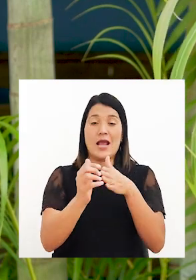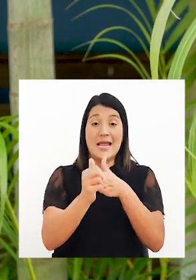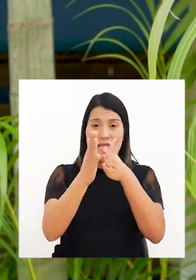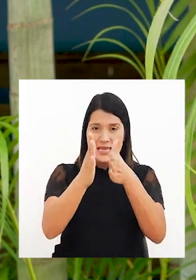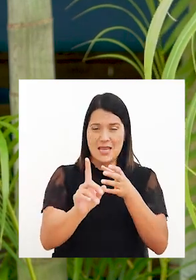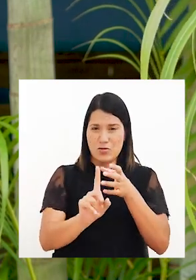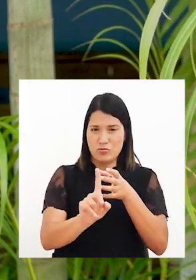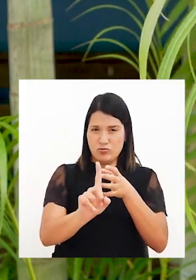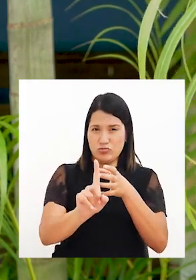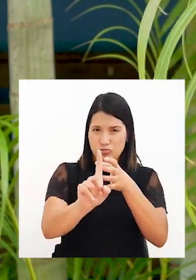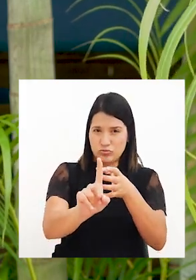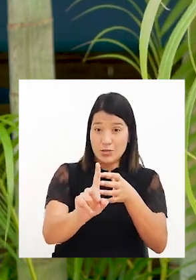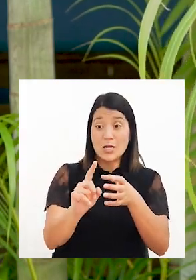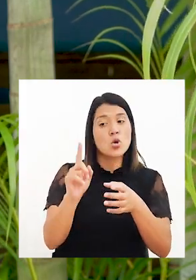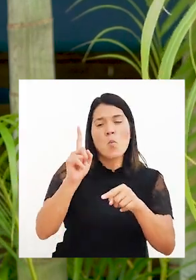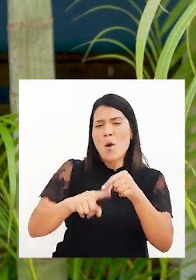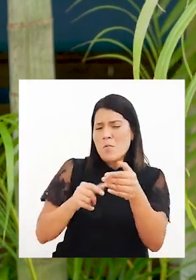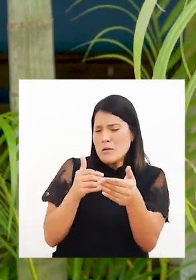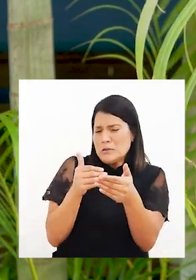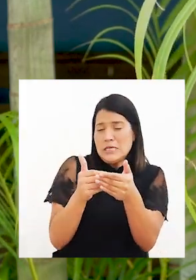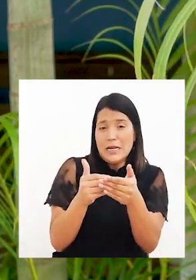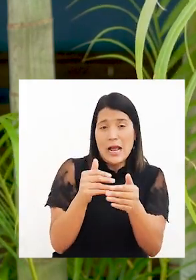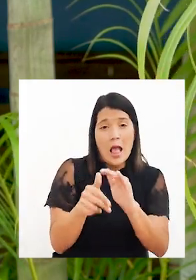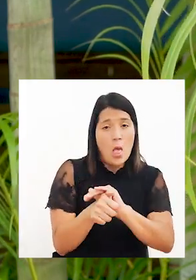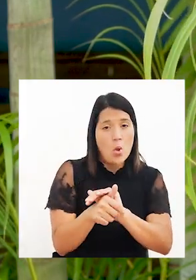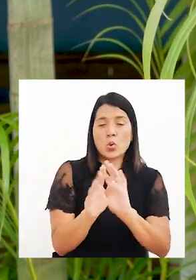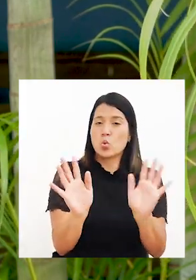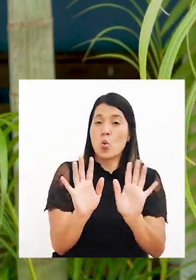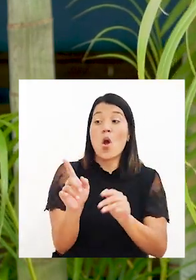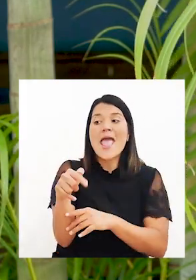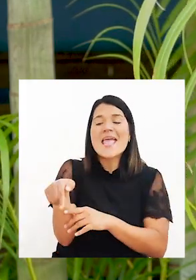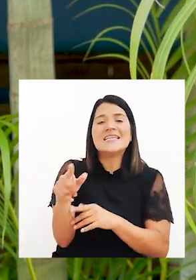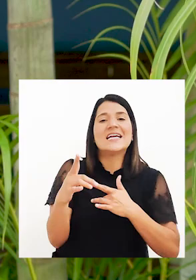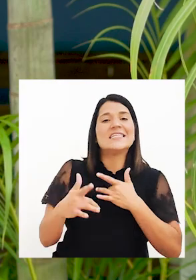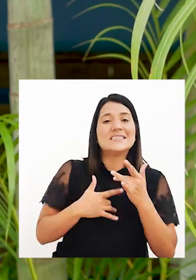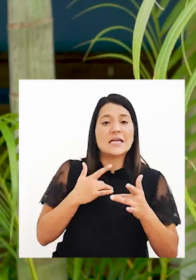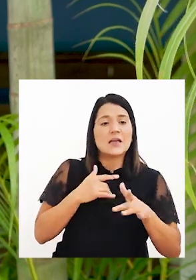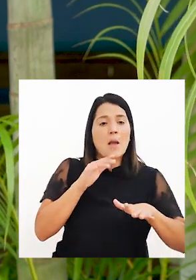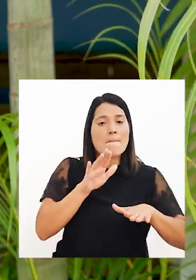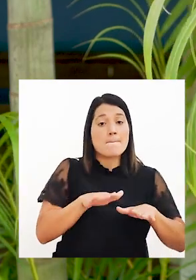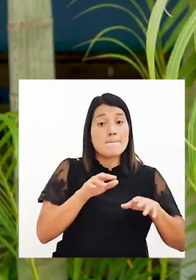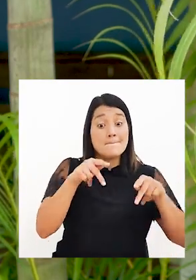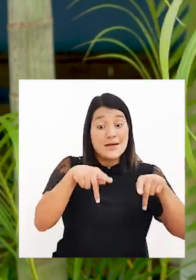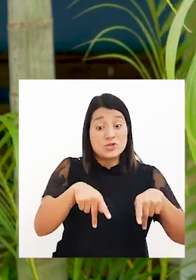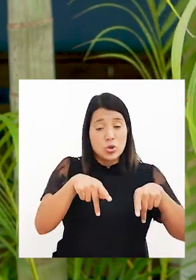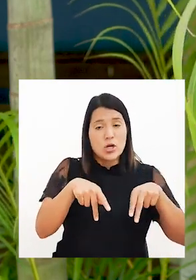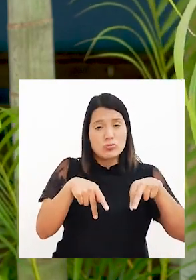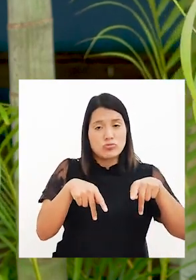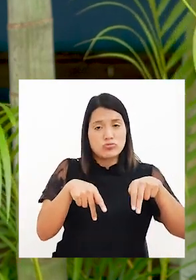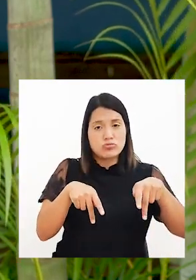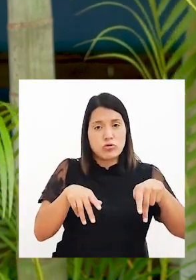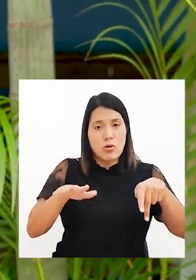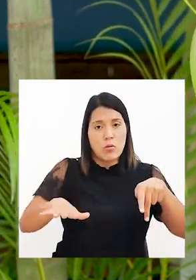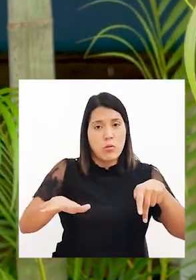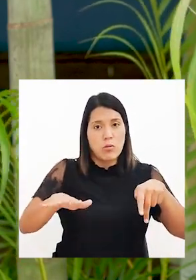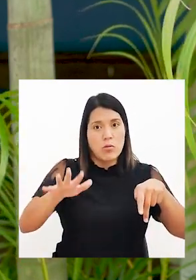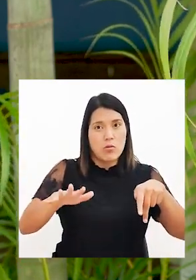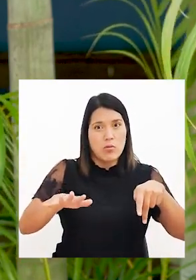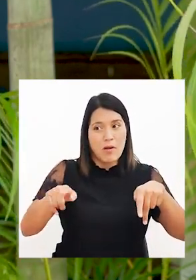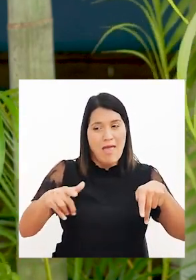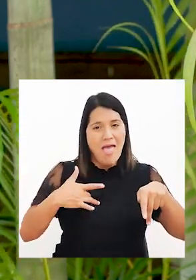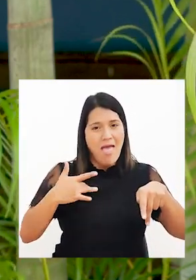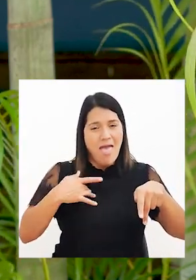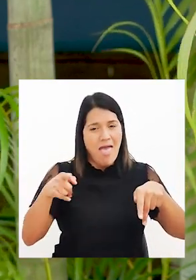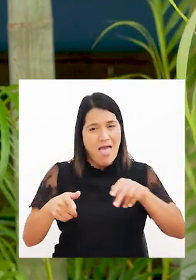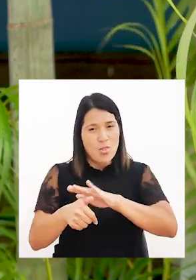a una cierta distancia de la tortuga. Normalmente las tortugas sienten por vibración y por el olfato, ¿verdad? Entonces, por eso caminamos a una